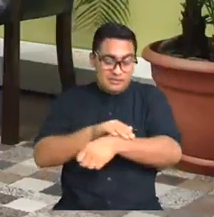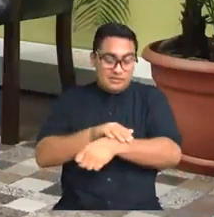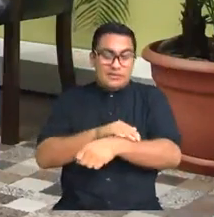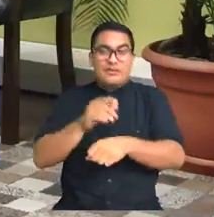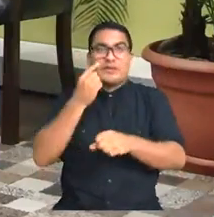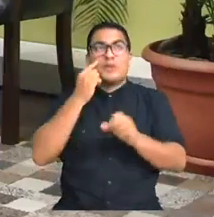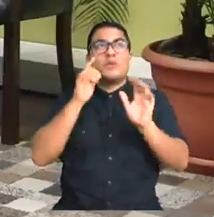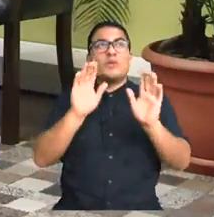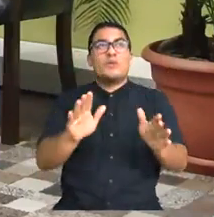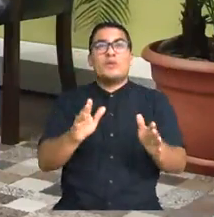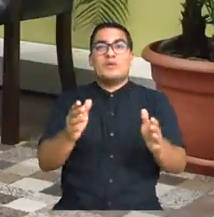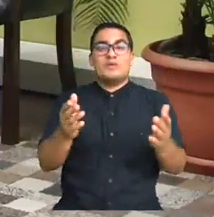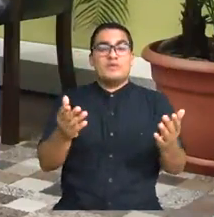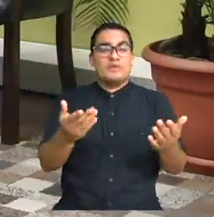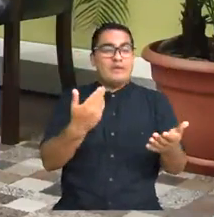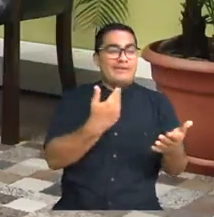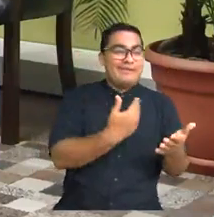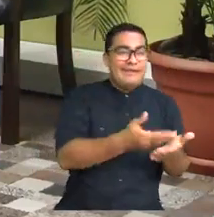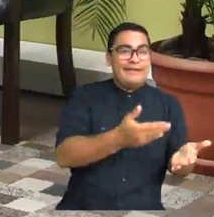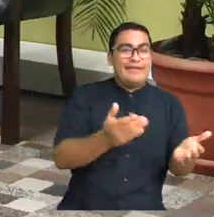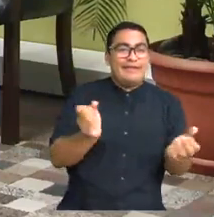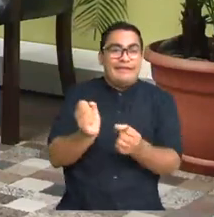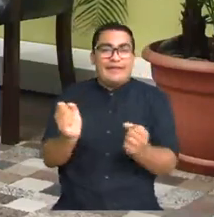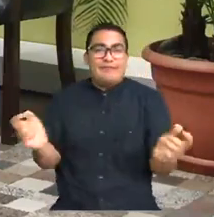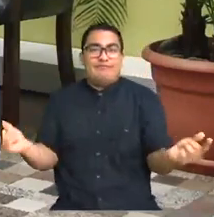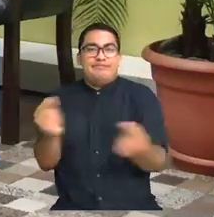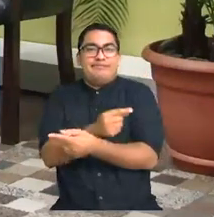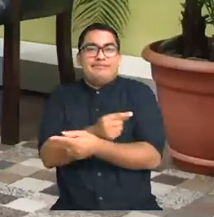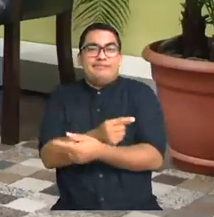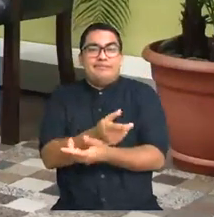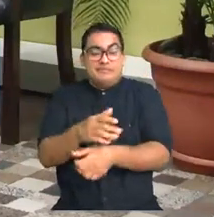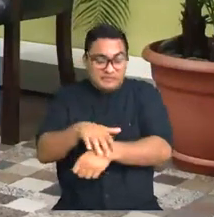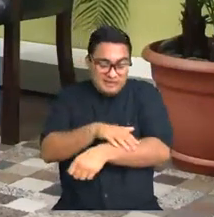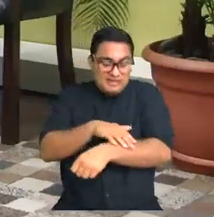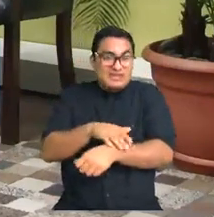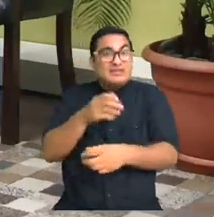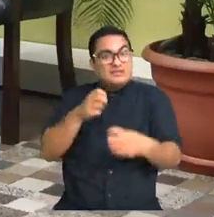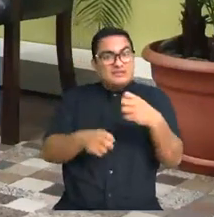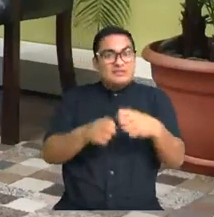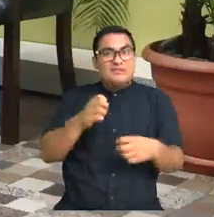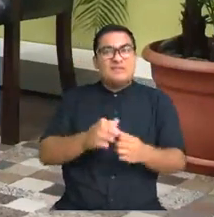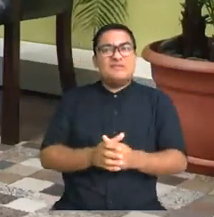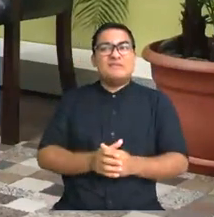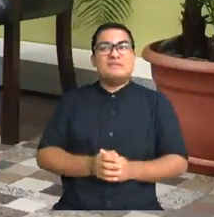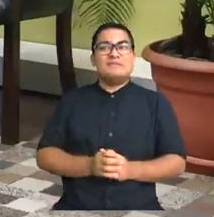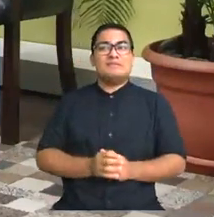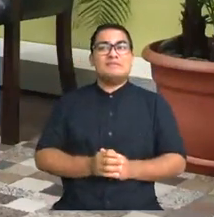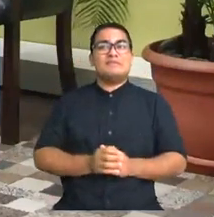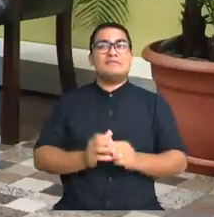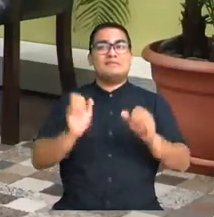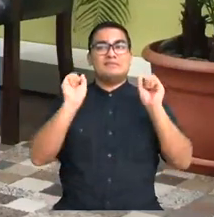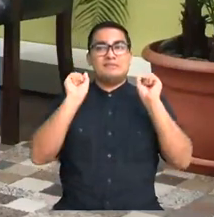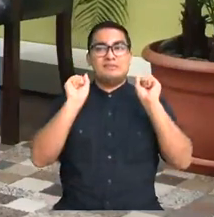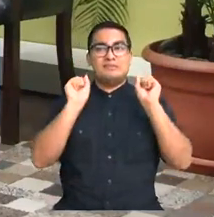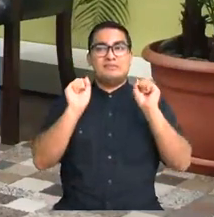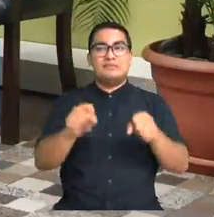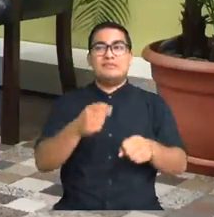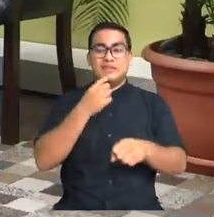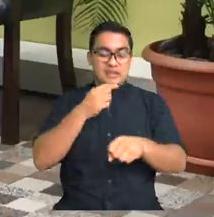esos cambios bruscos de temperatura, ¿cómo afectan nuestra piel? Generalmente lo que puede suceder es que se dé mayor